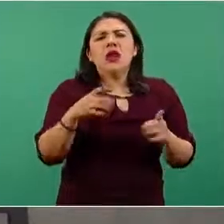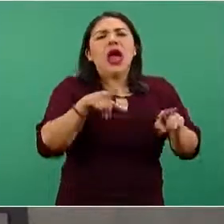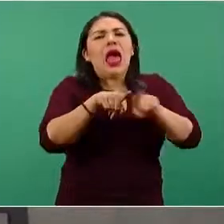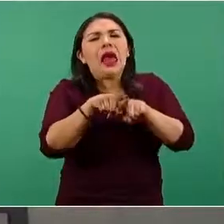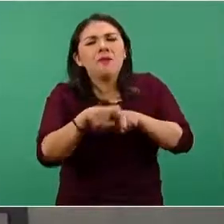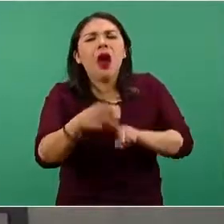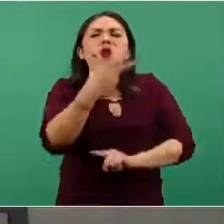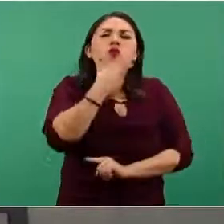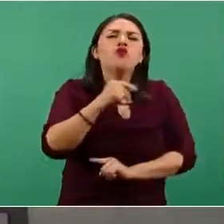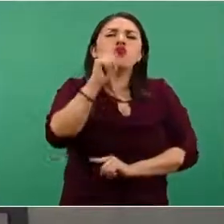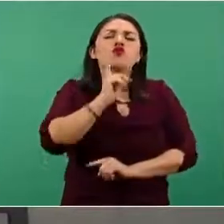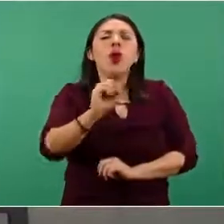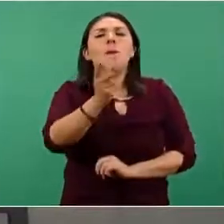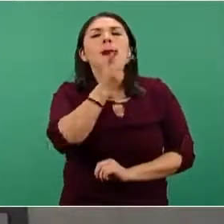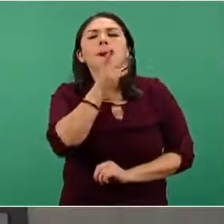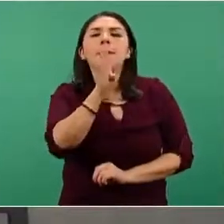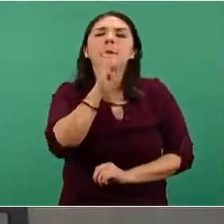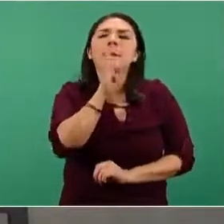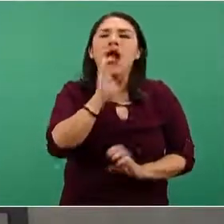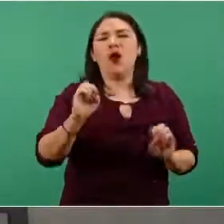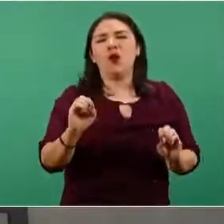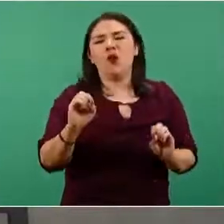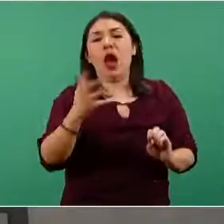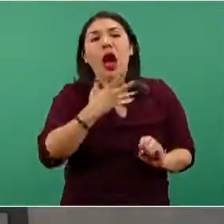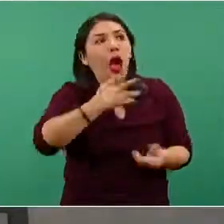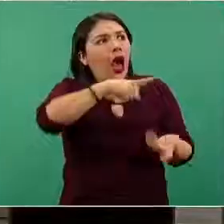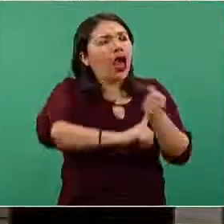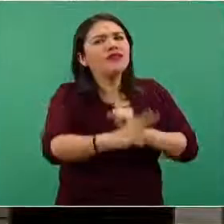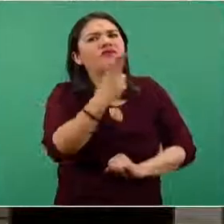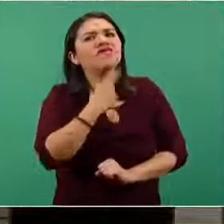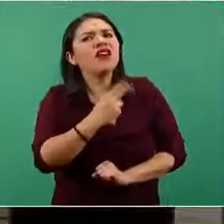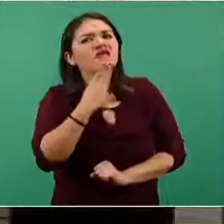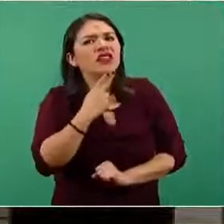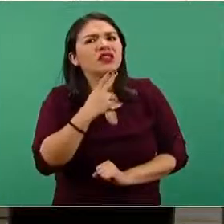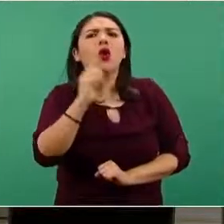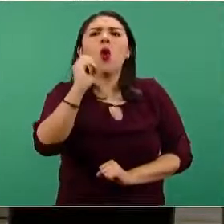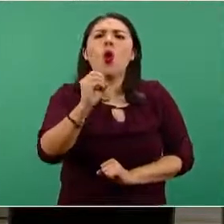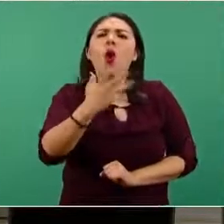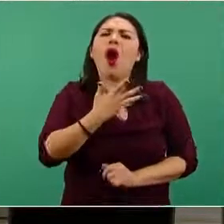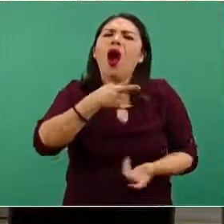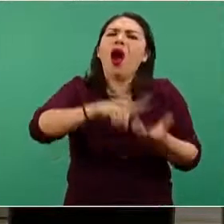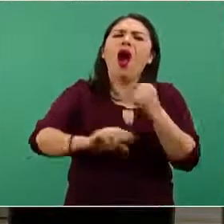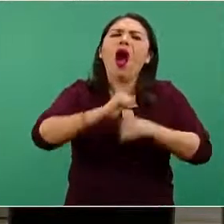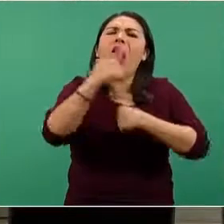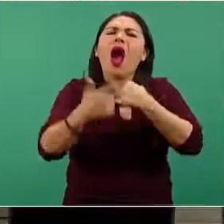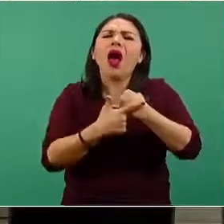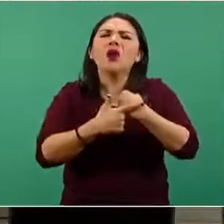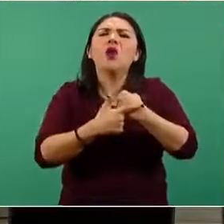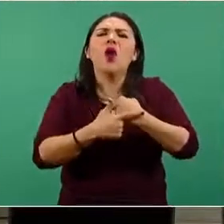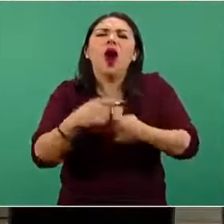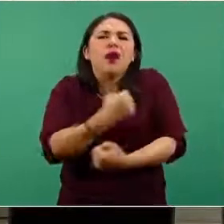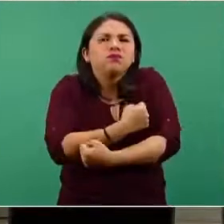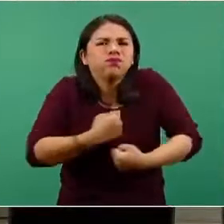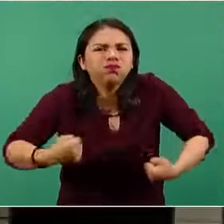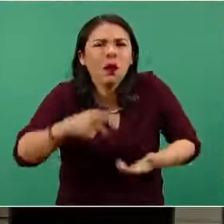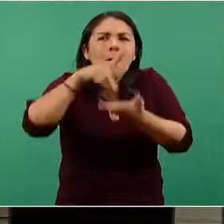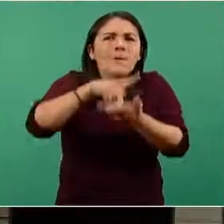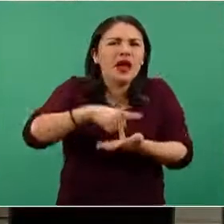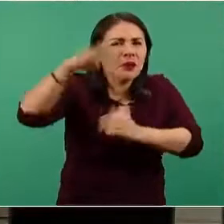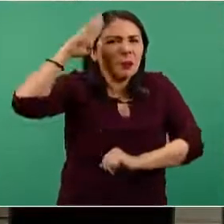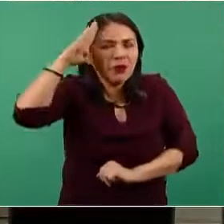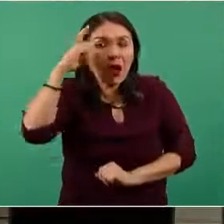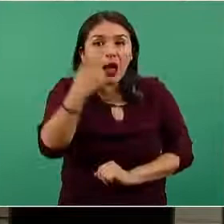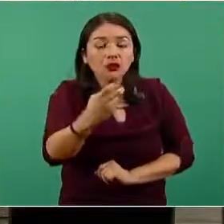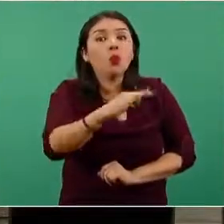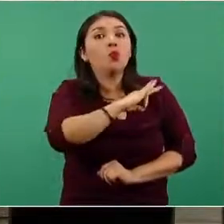hermanas, hermanos, padres, que tienen diabetes o que pueden tener una condición de salud tal como obesidad y sobrepeso que les